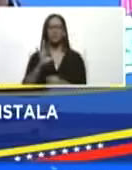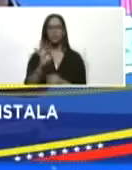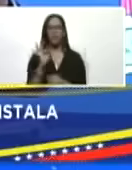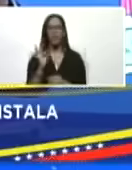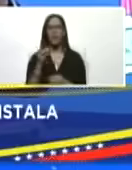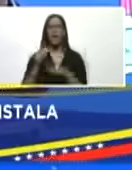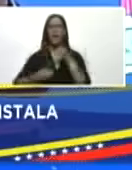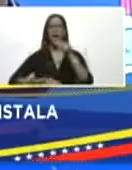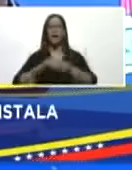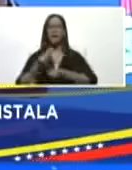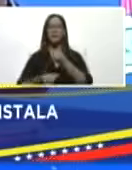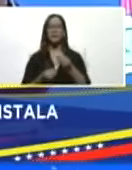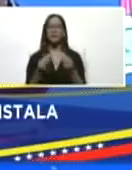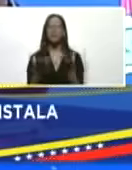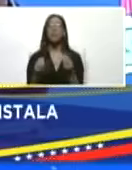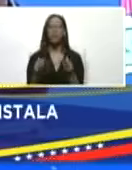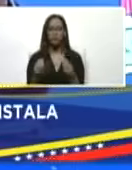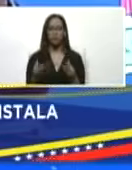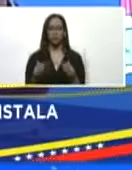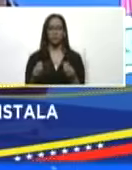mucho,